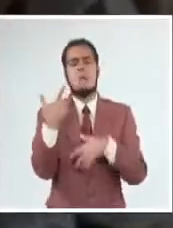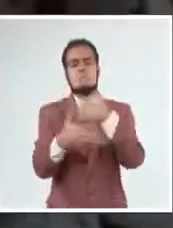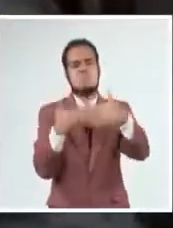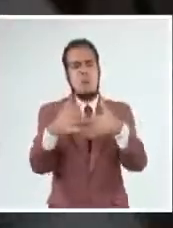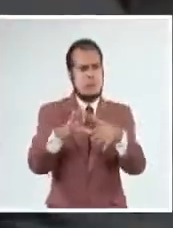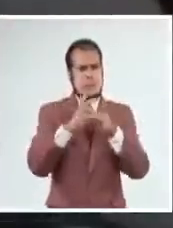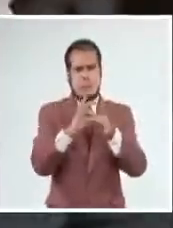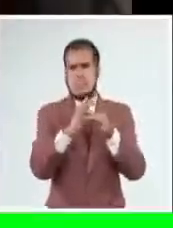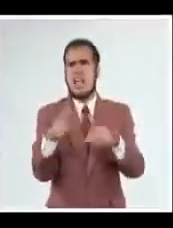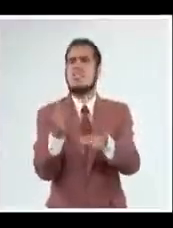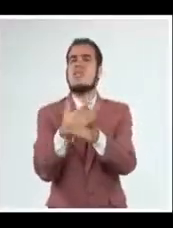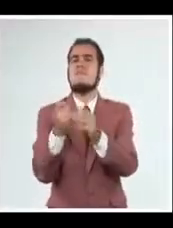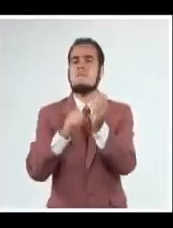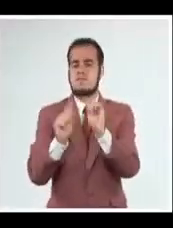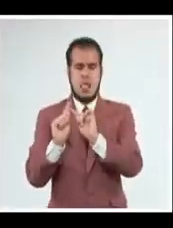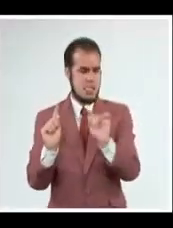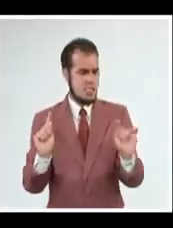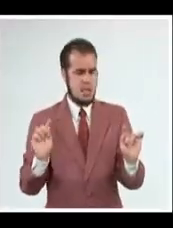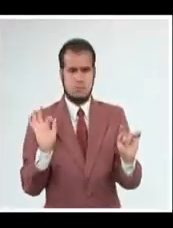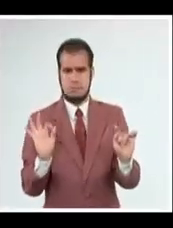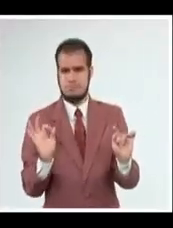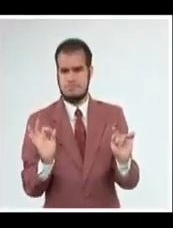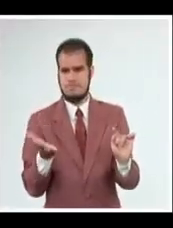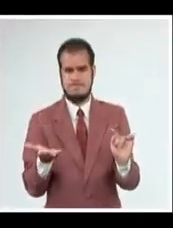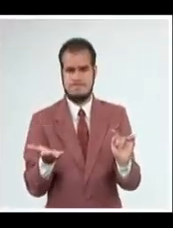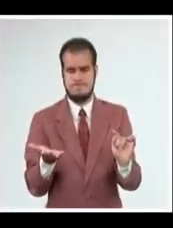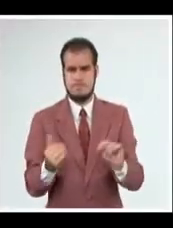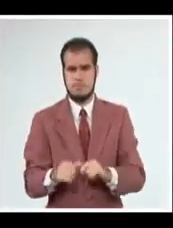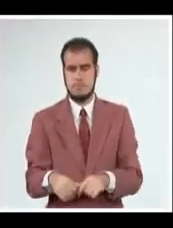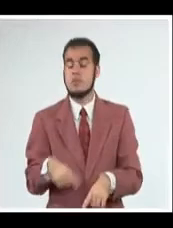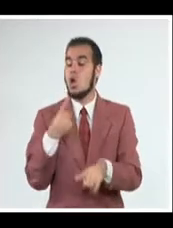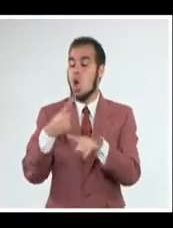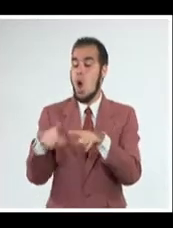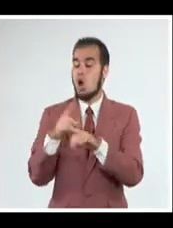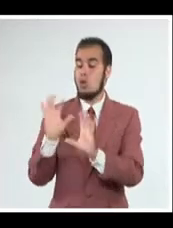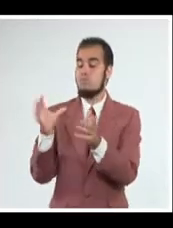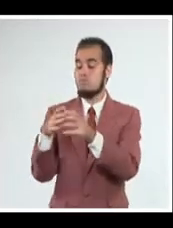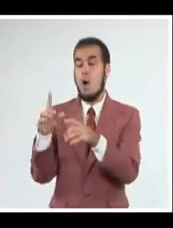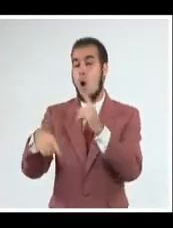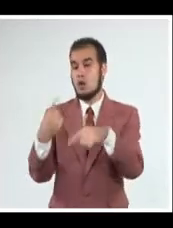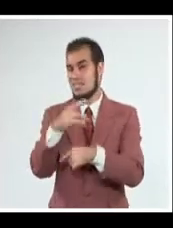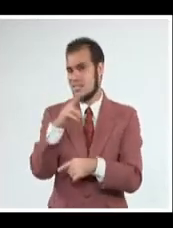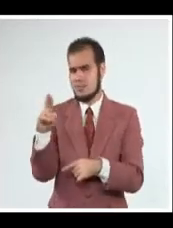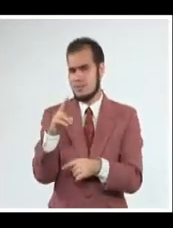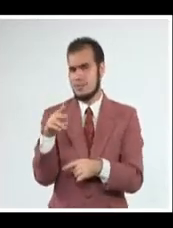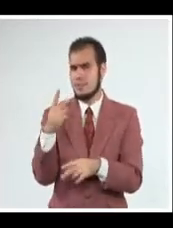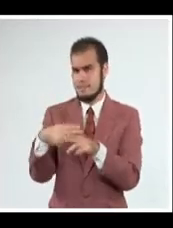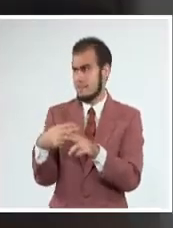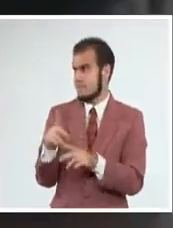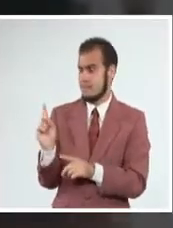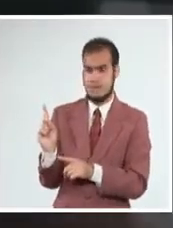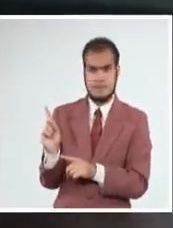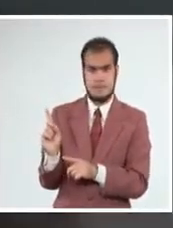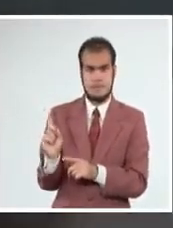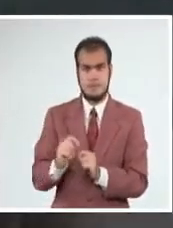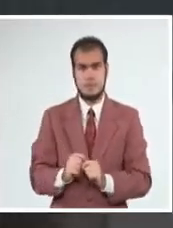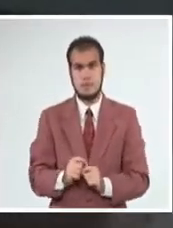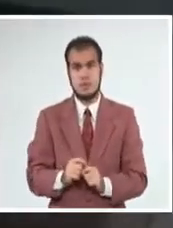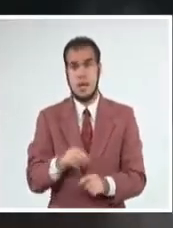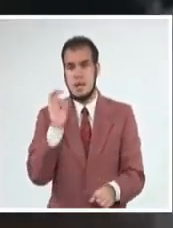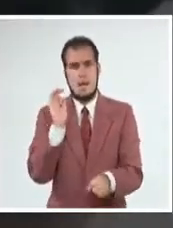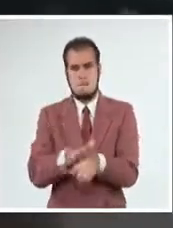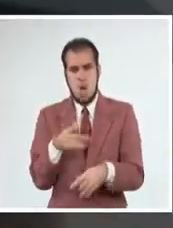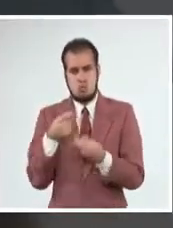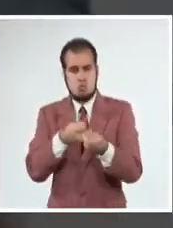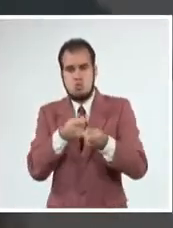en varias provincias. A la par, organizaciones contrarrevolucionarias como la Nueva Nación Cubana en Armas incitaban al